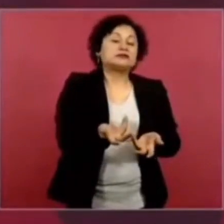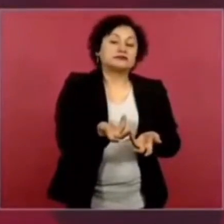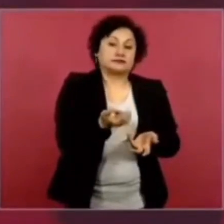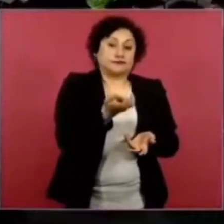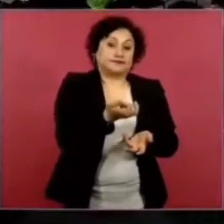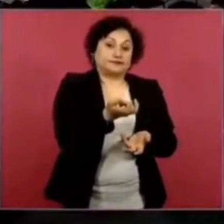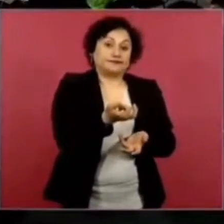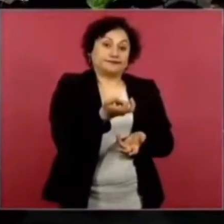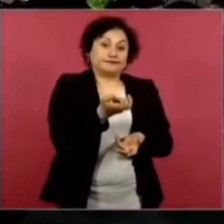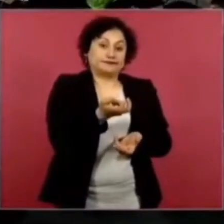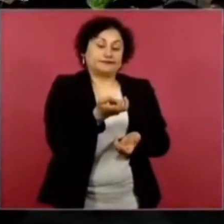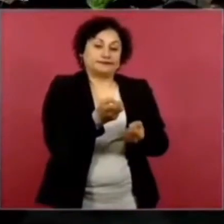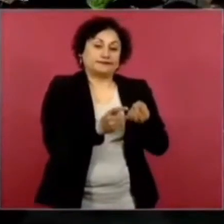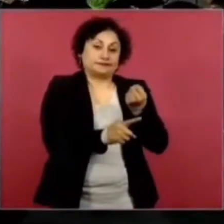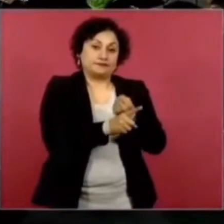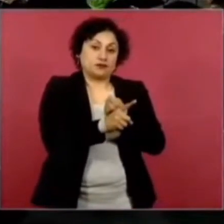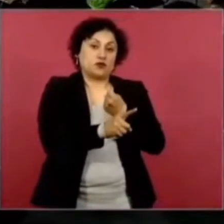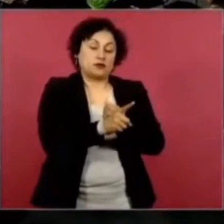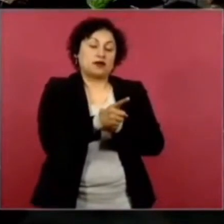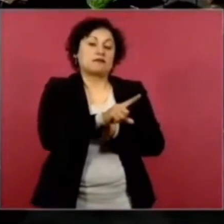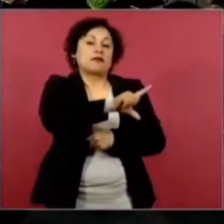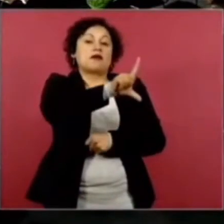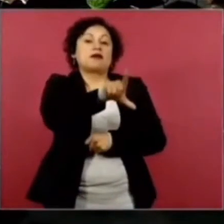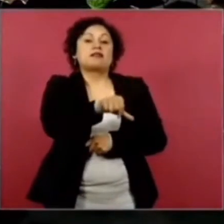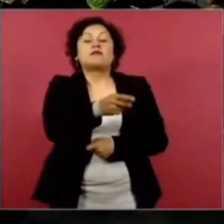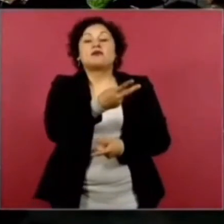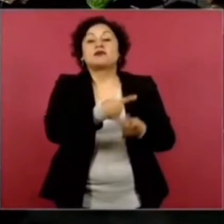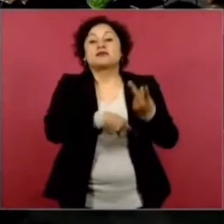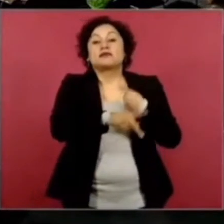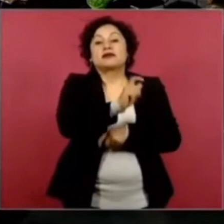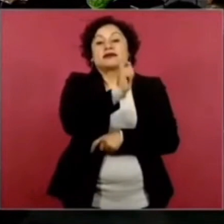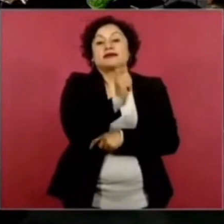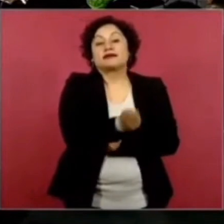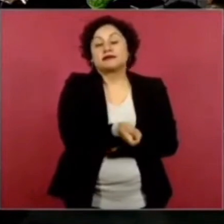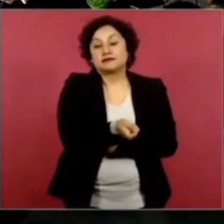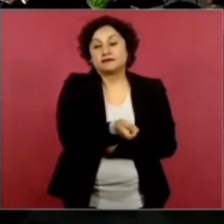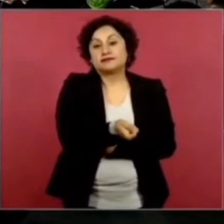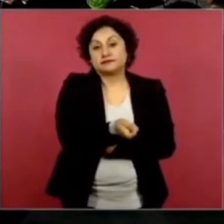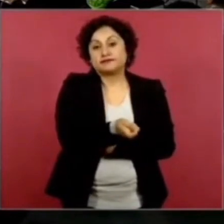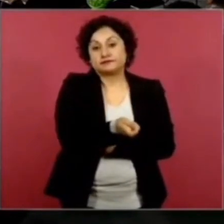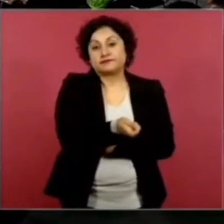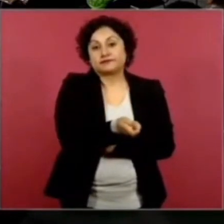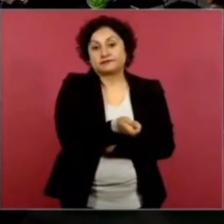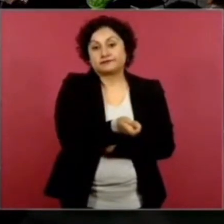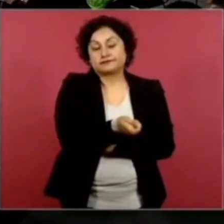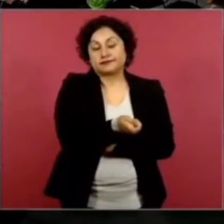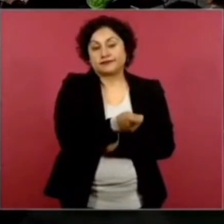esto llevó a ir introduciendo el consumo